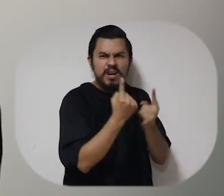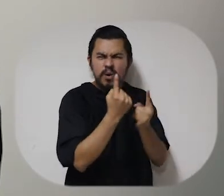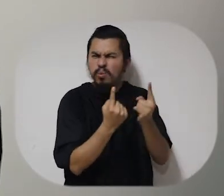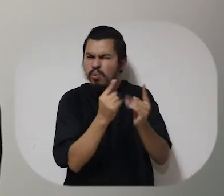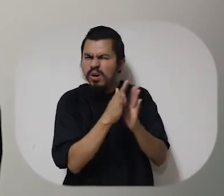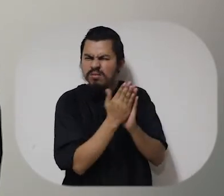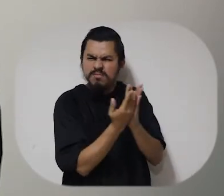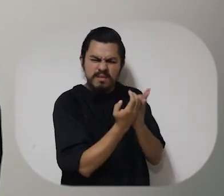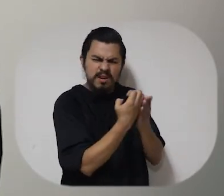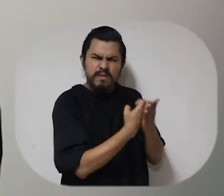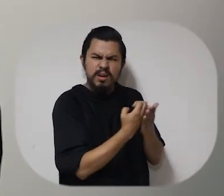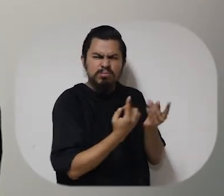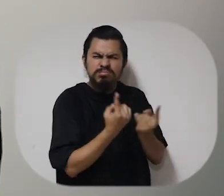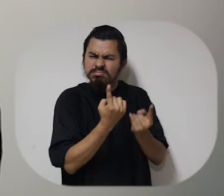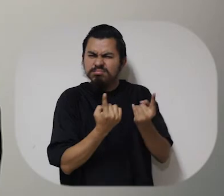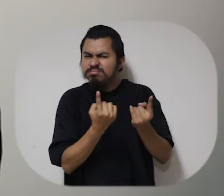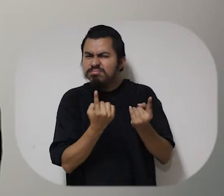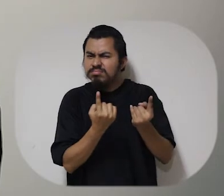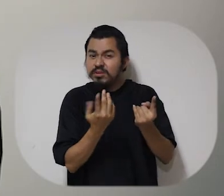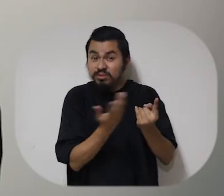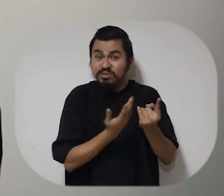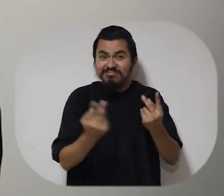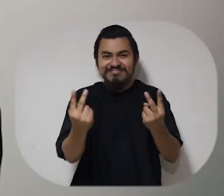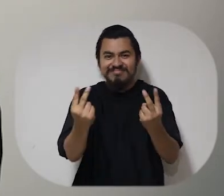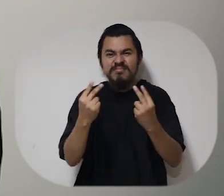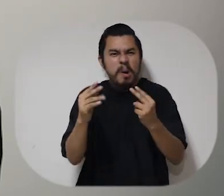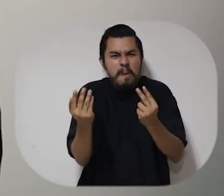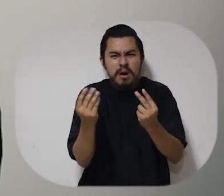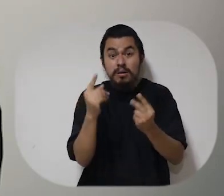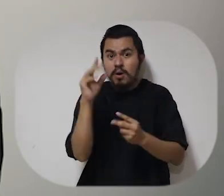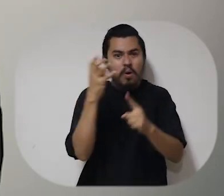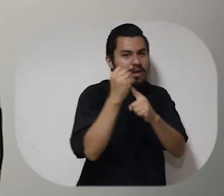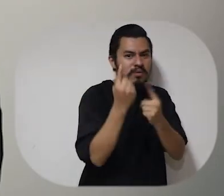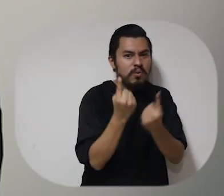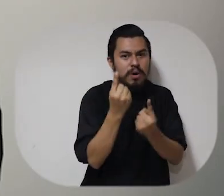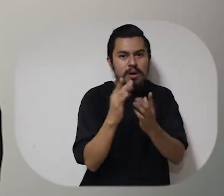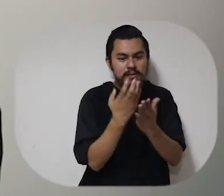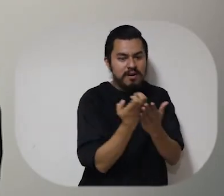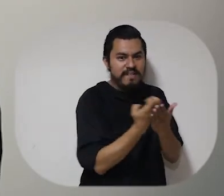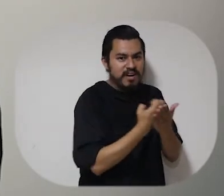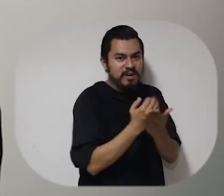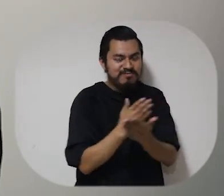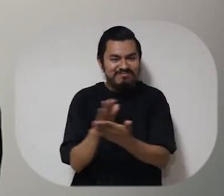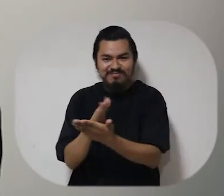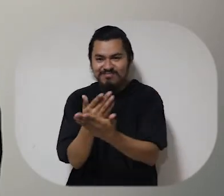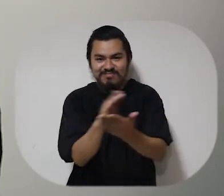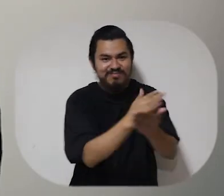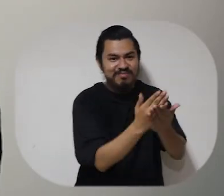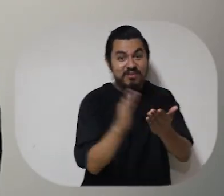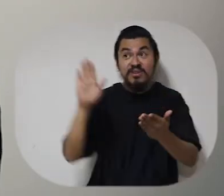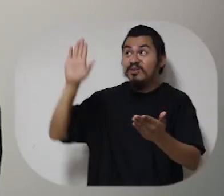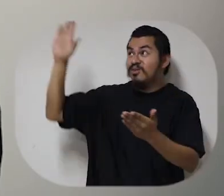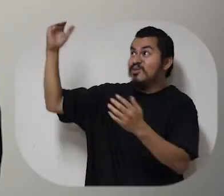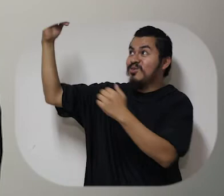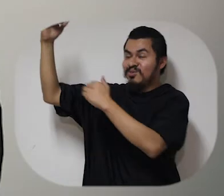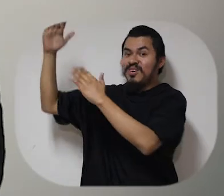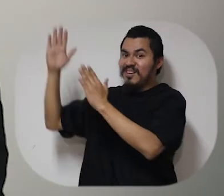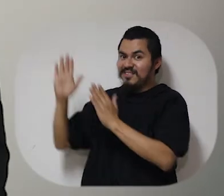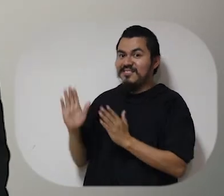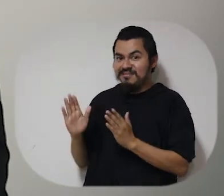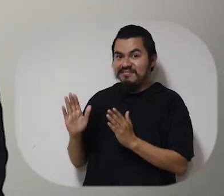esto. Realmente, por la gracia del Señor, Dios me ha permitido fungir para compartir el